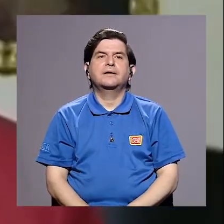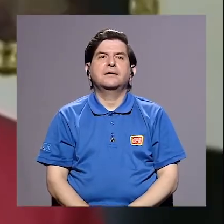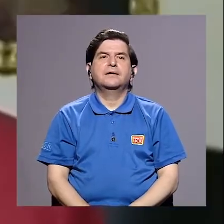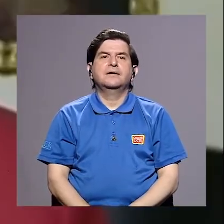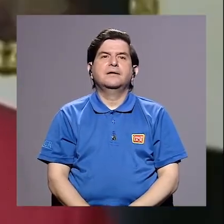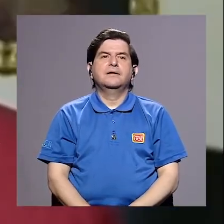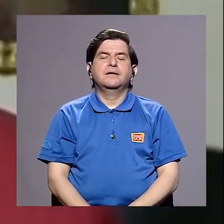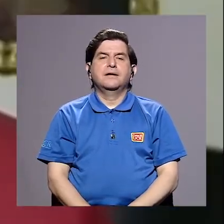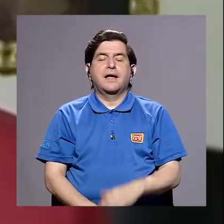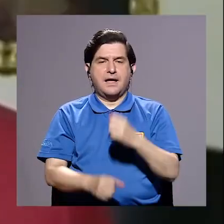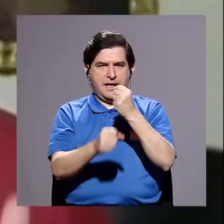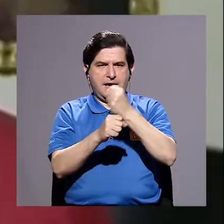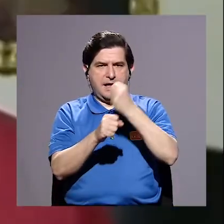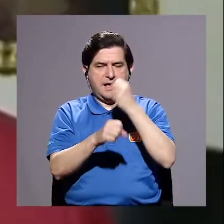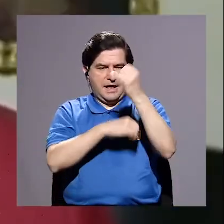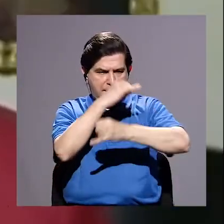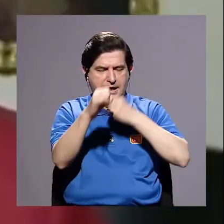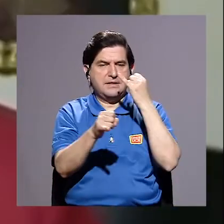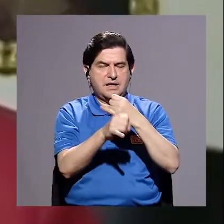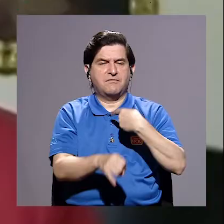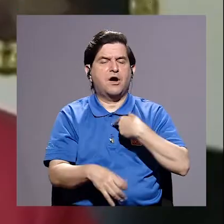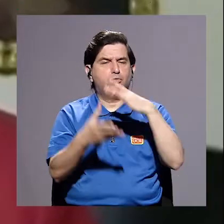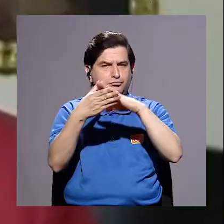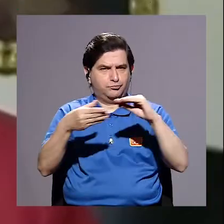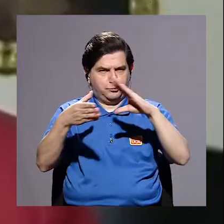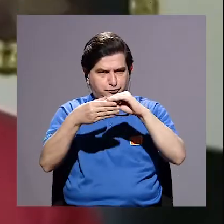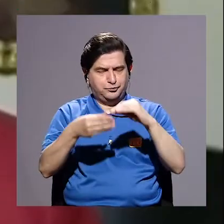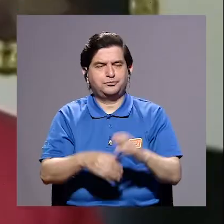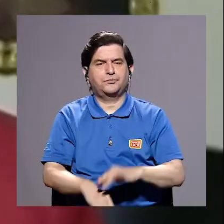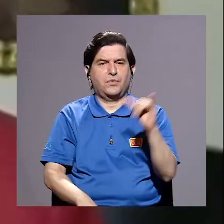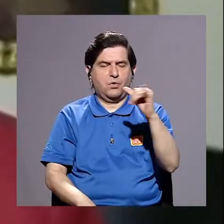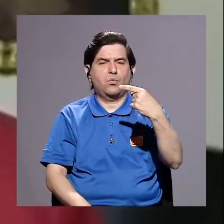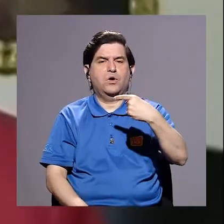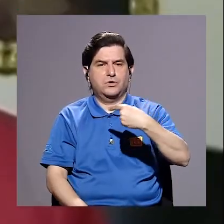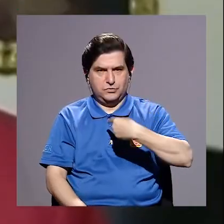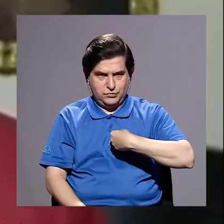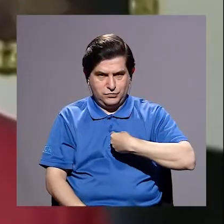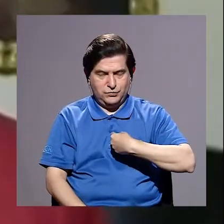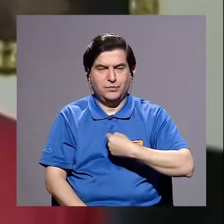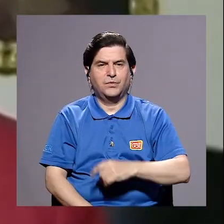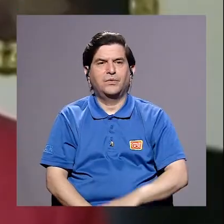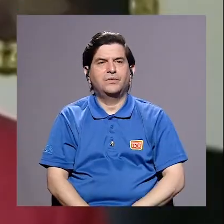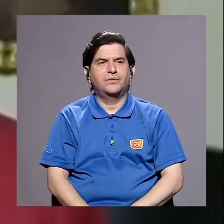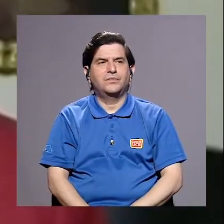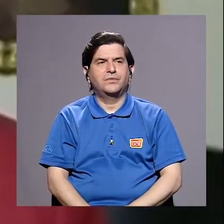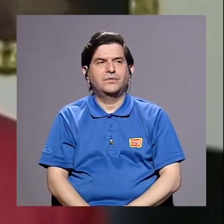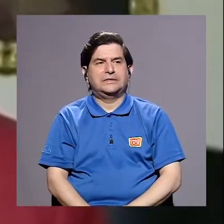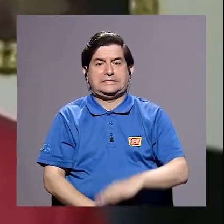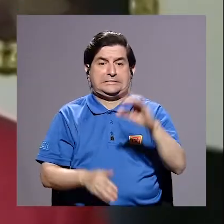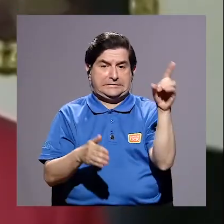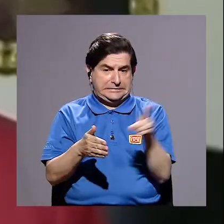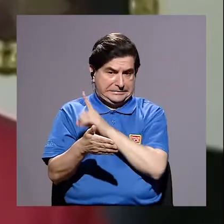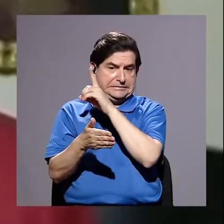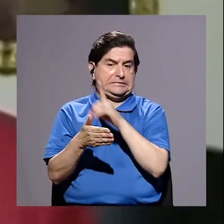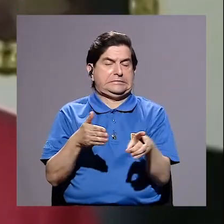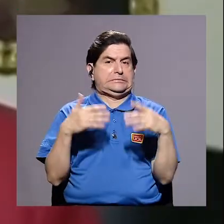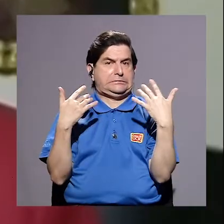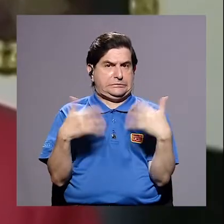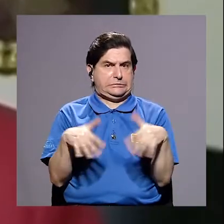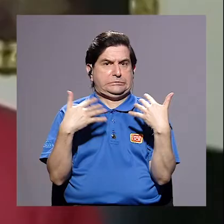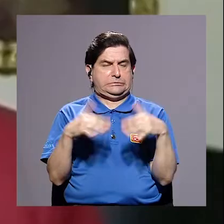Bueno, sobre el plano internacional también debo comentarle que también tuve una gran